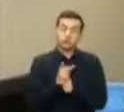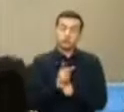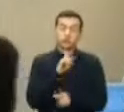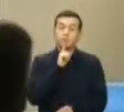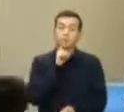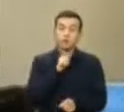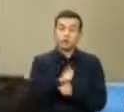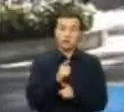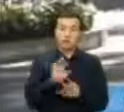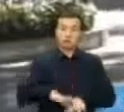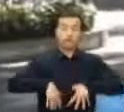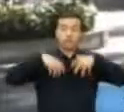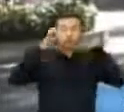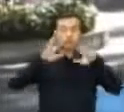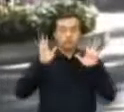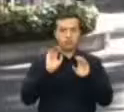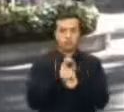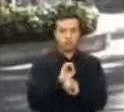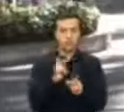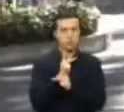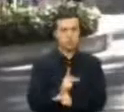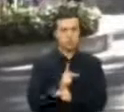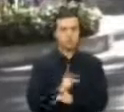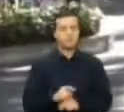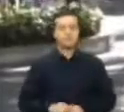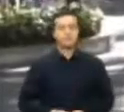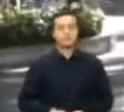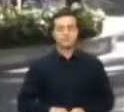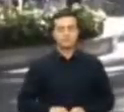ni para ningún animal, para cuyes, conejos, ganado, menos. Luis Amoroso, alcalde de la ciudad, hizo un llamado a los conductores a reducir la